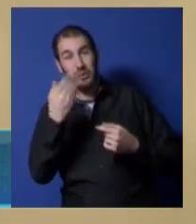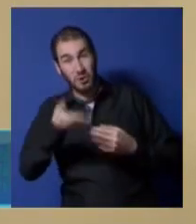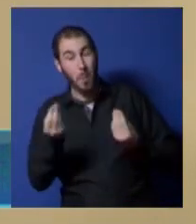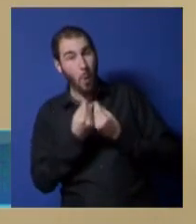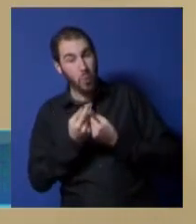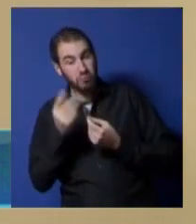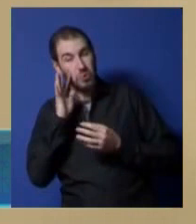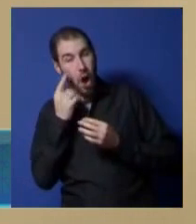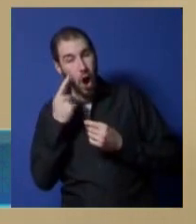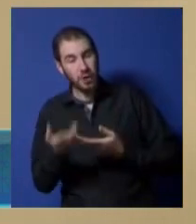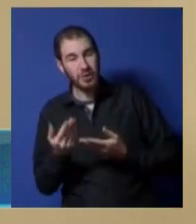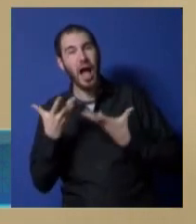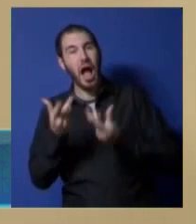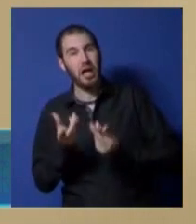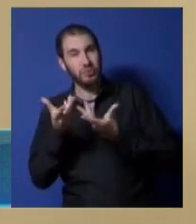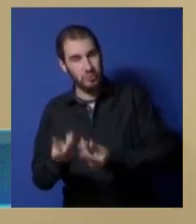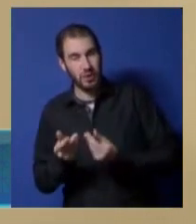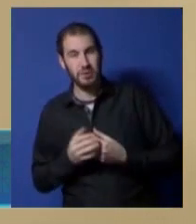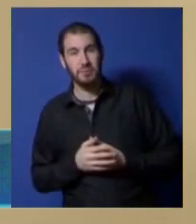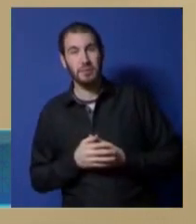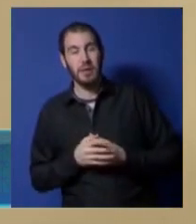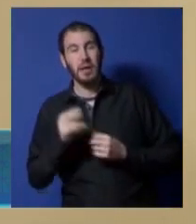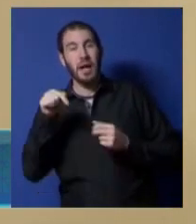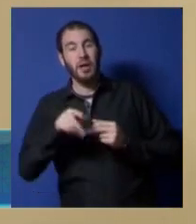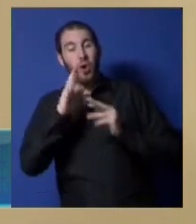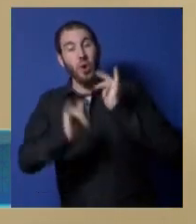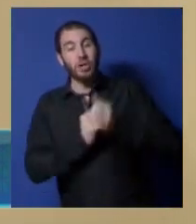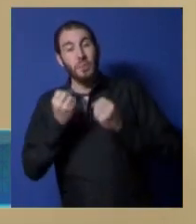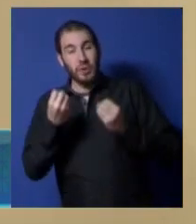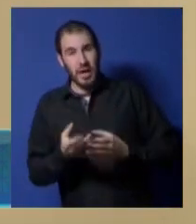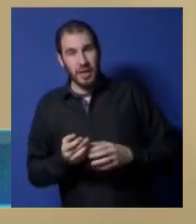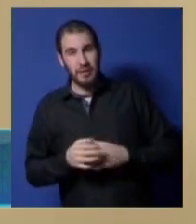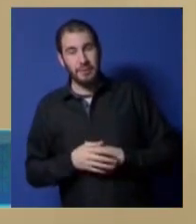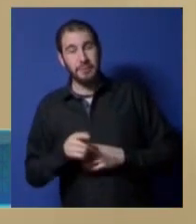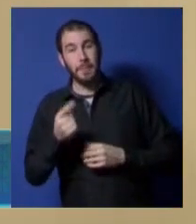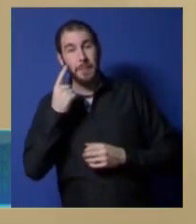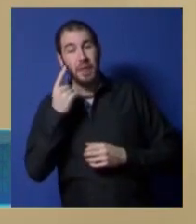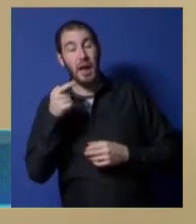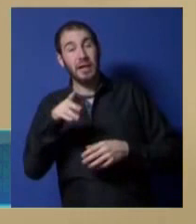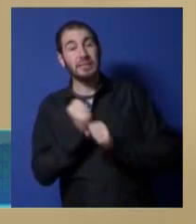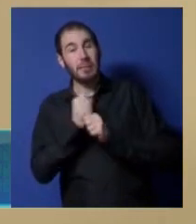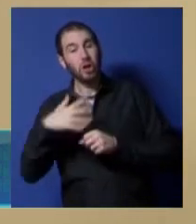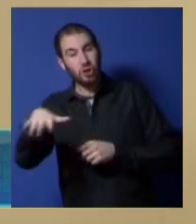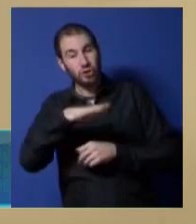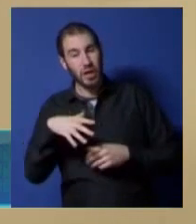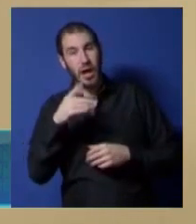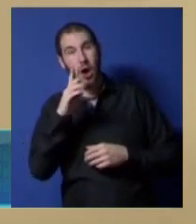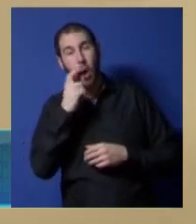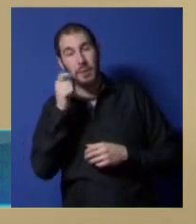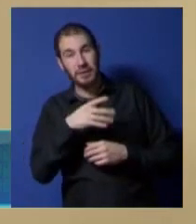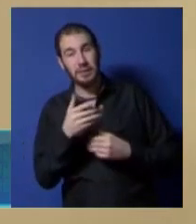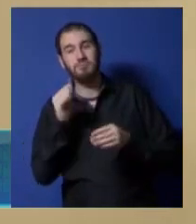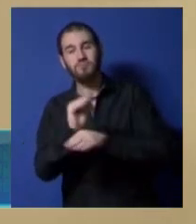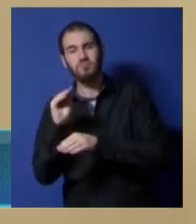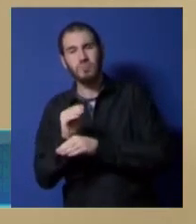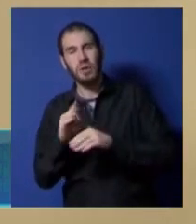que lo rodean de algún modo colabora. Exacto. Sí. Digo esto para empezar porque se conoce que hace un trabajo social. Uh-huh. Humberto Barloa le da de